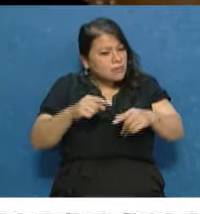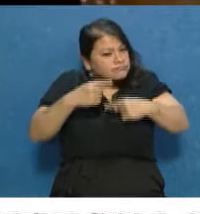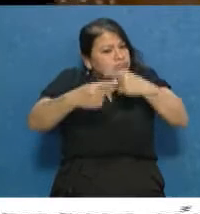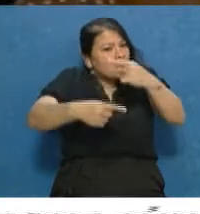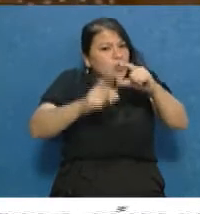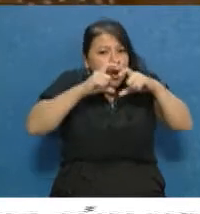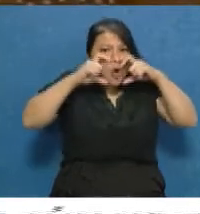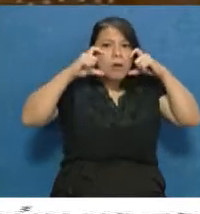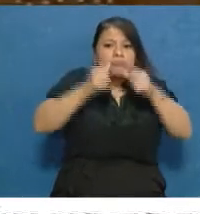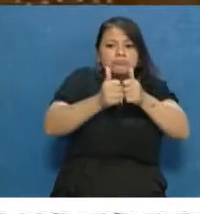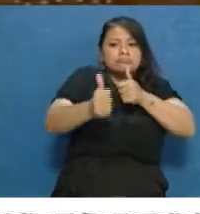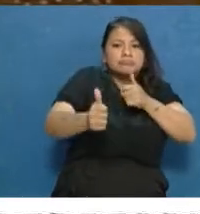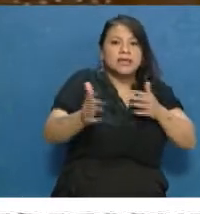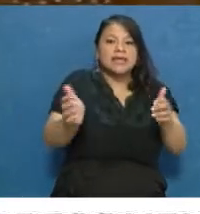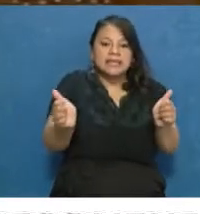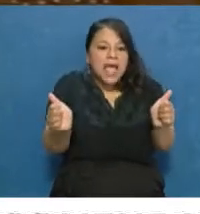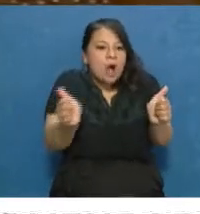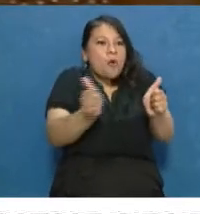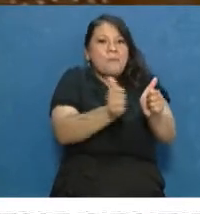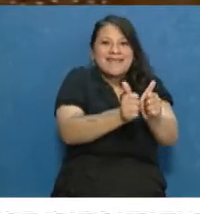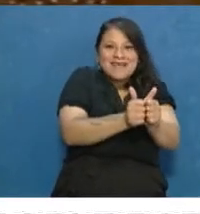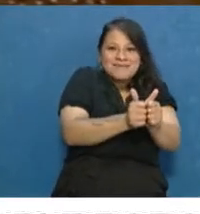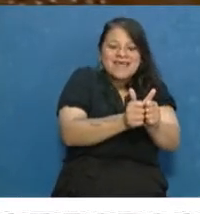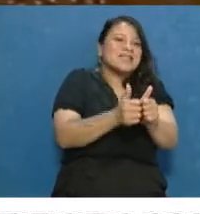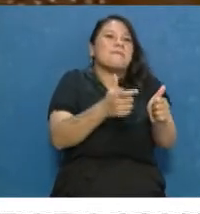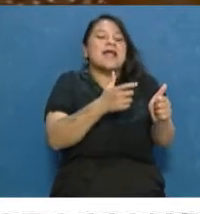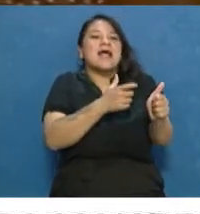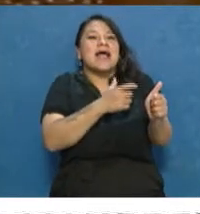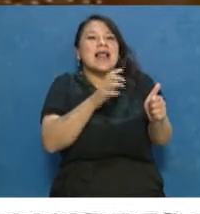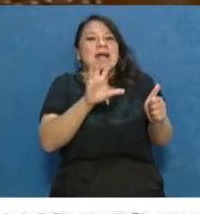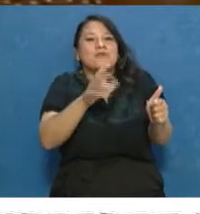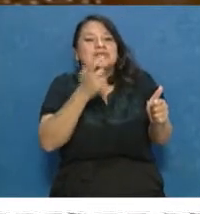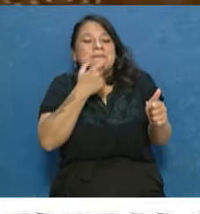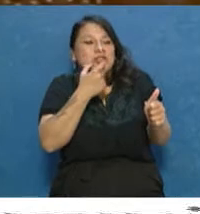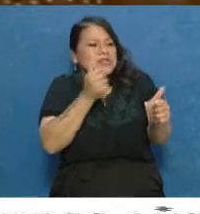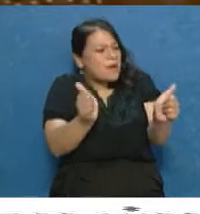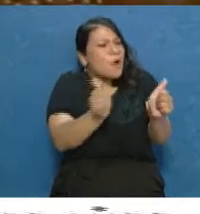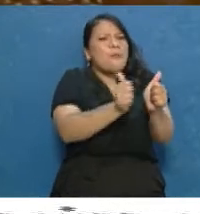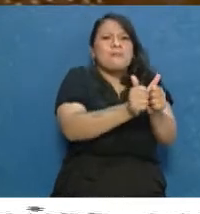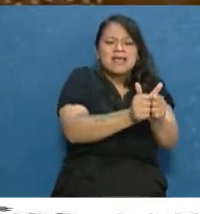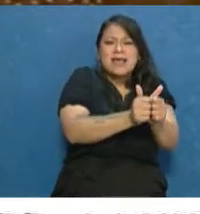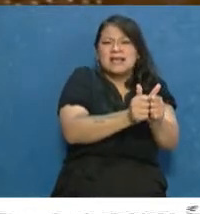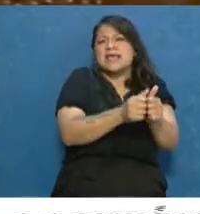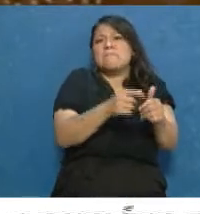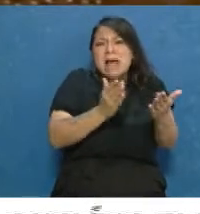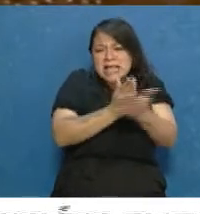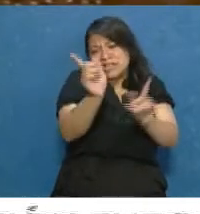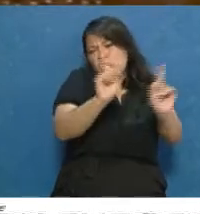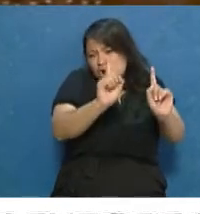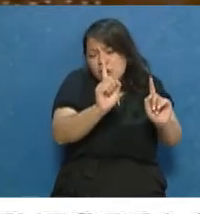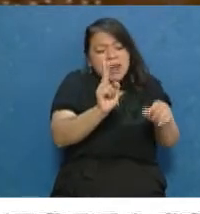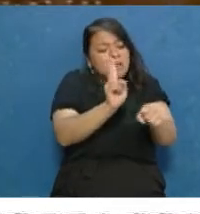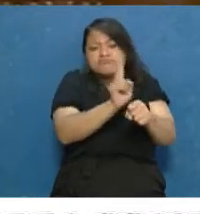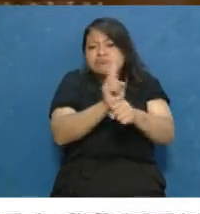este acompañamiento que va a hacer el Estado para cuidarlos, que va a ser temporario, que no va a ser para siempre, tiene que ver con regular